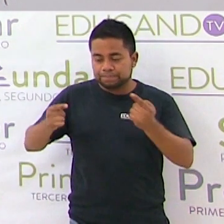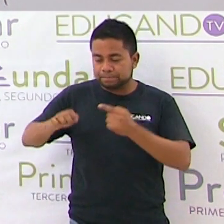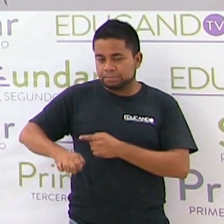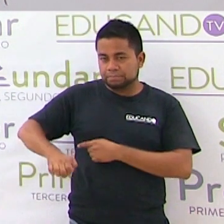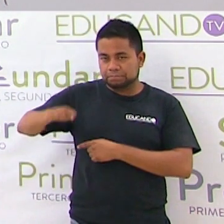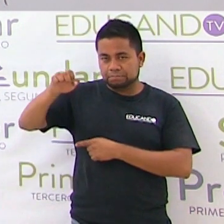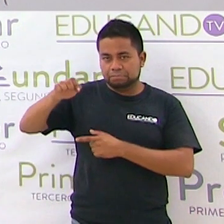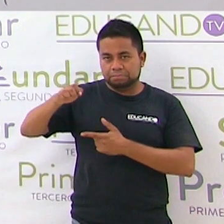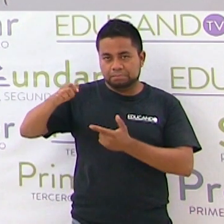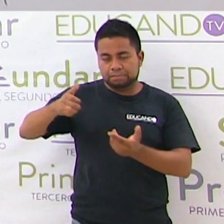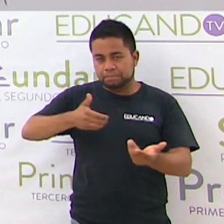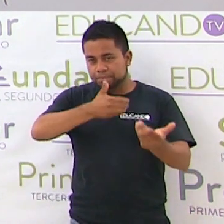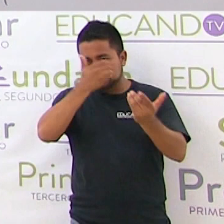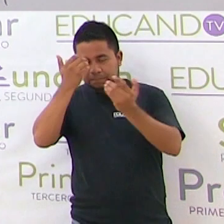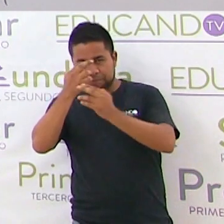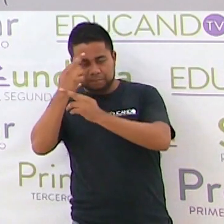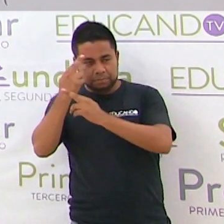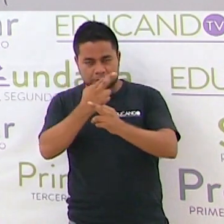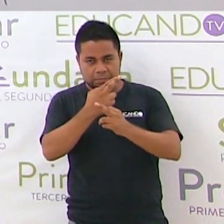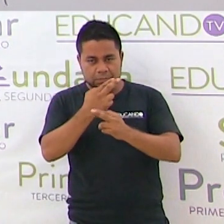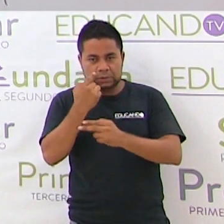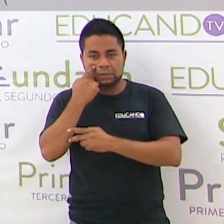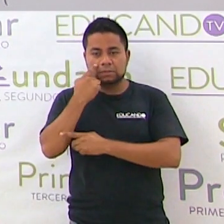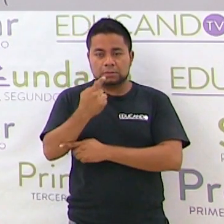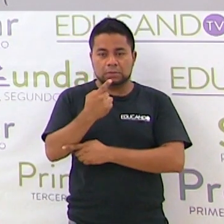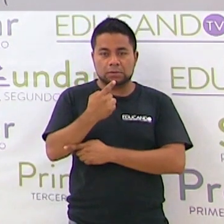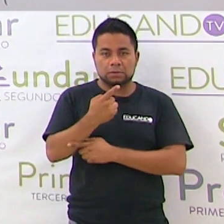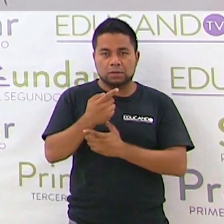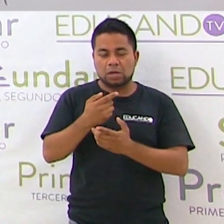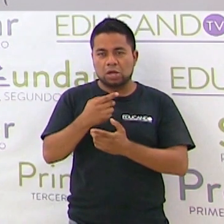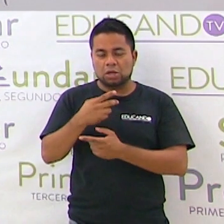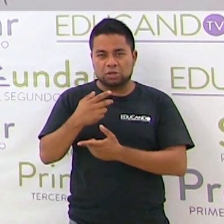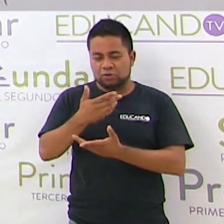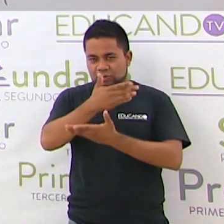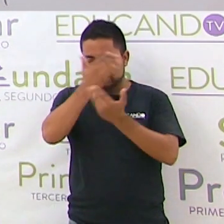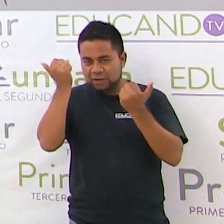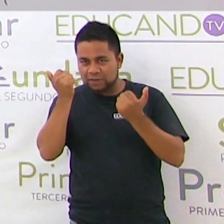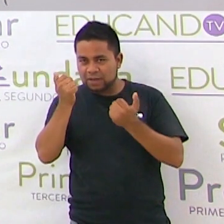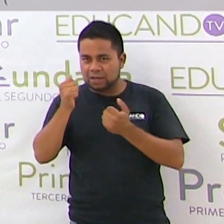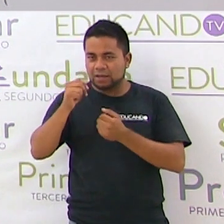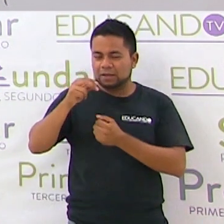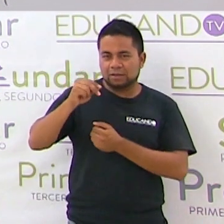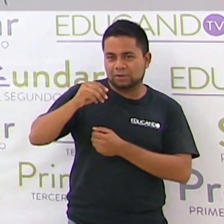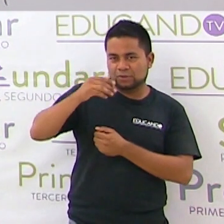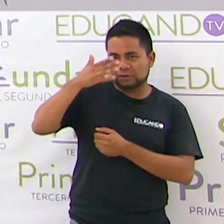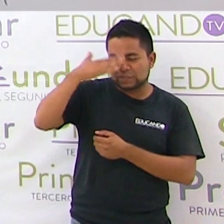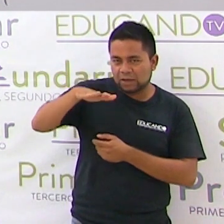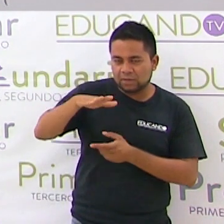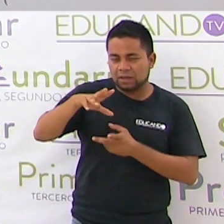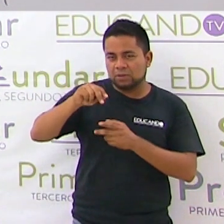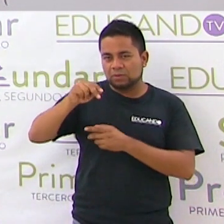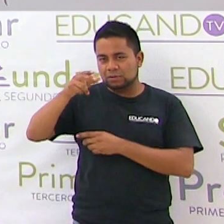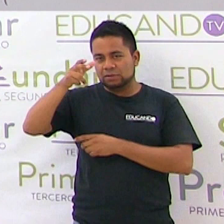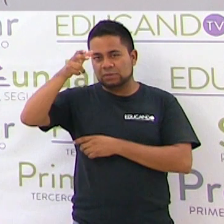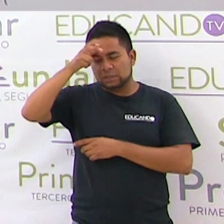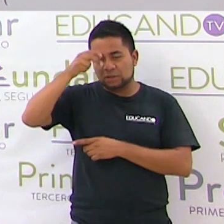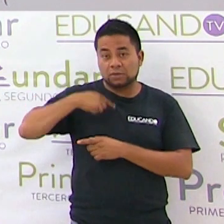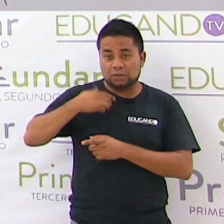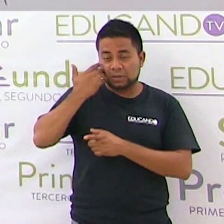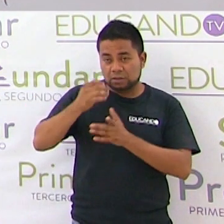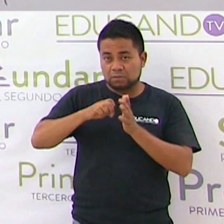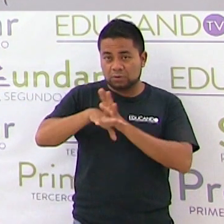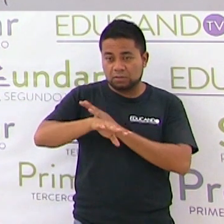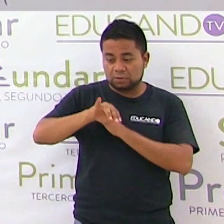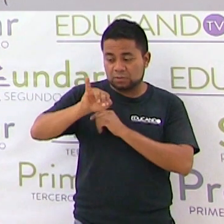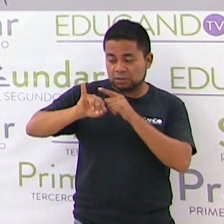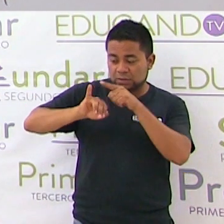no sabían qué jugar, es lo que dice acá, que no sabían. Si yo quiero que la I, que es una